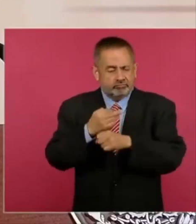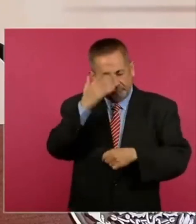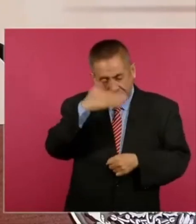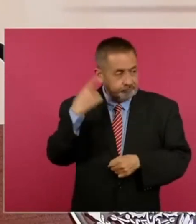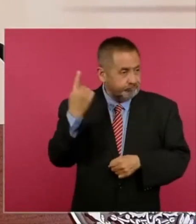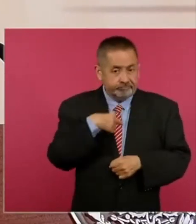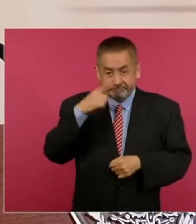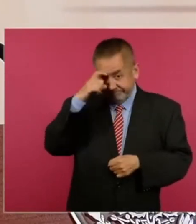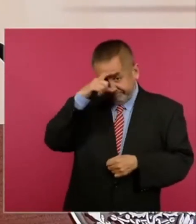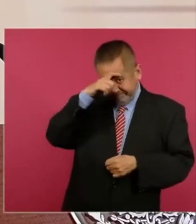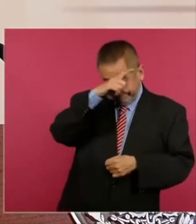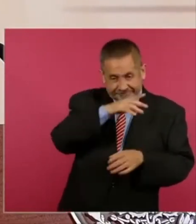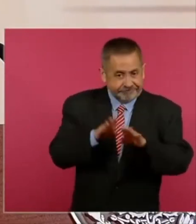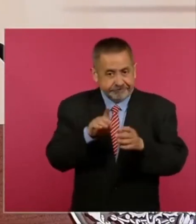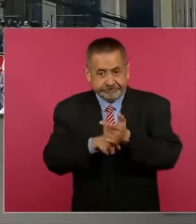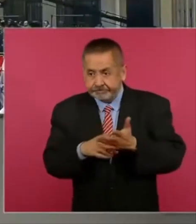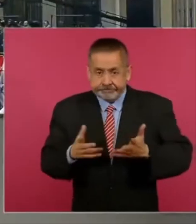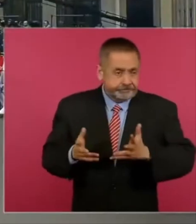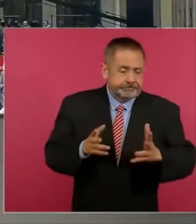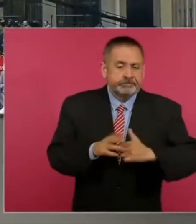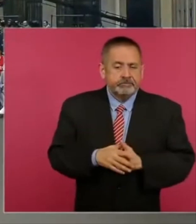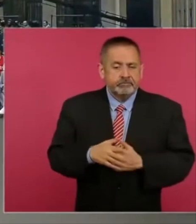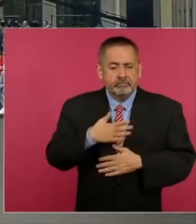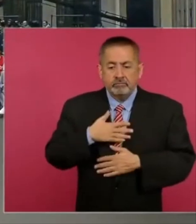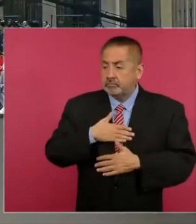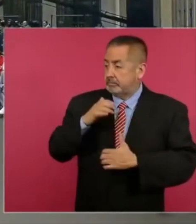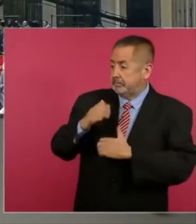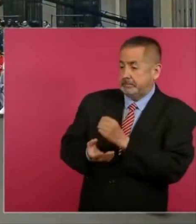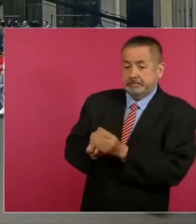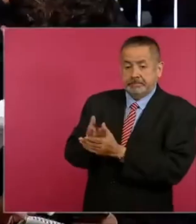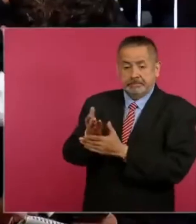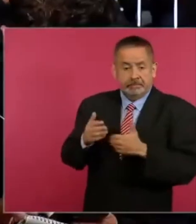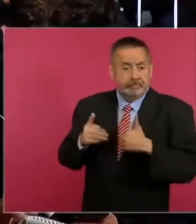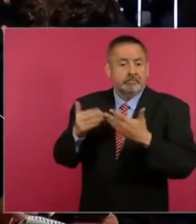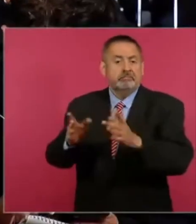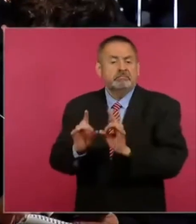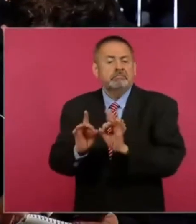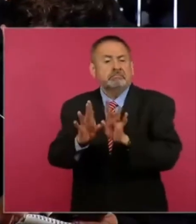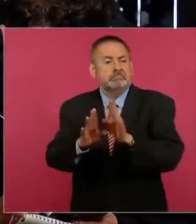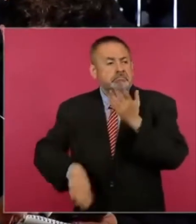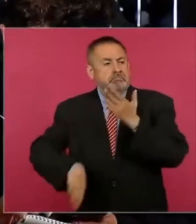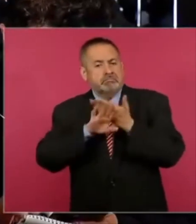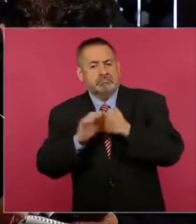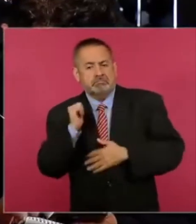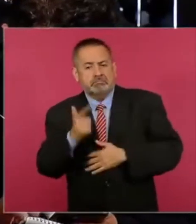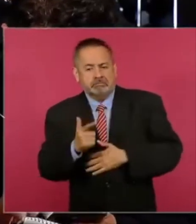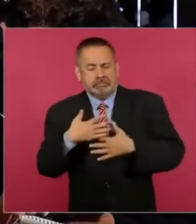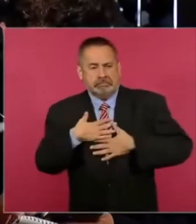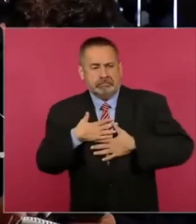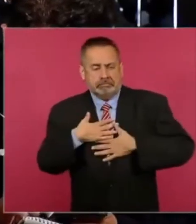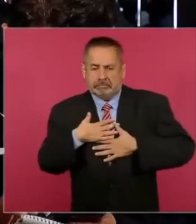de decir, tiempos muy complicados, muy difíciles. Yo aquí saliendo de la mañanera, pues puede pasar cualquier cosa. Yo sí le pediría